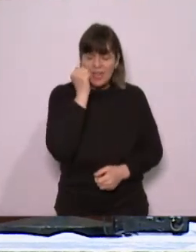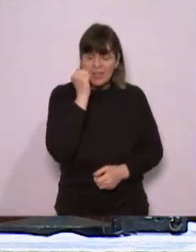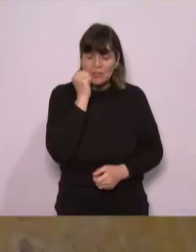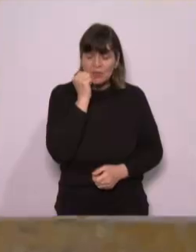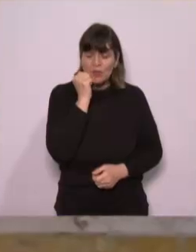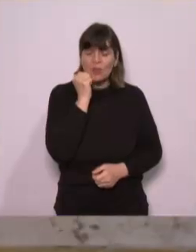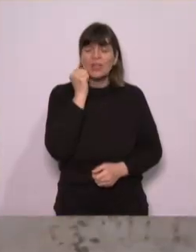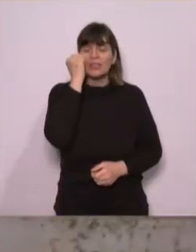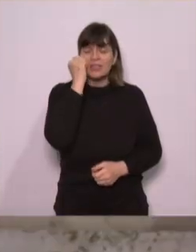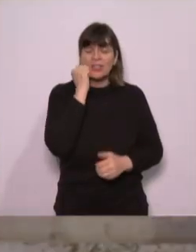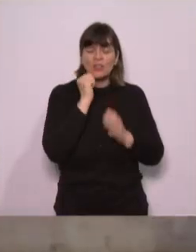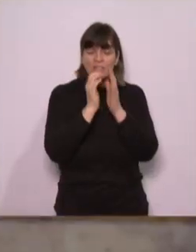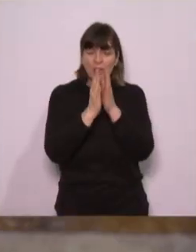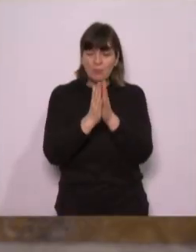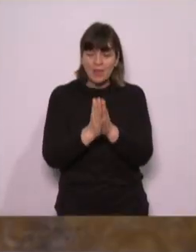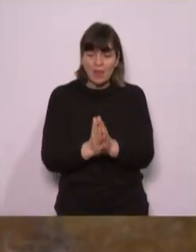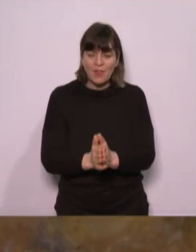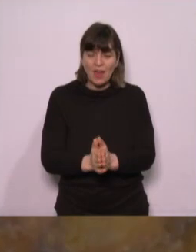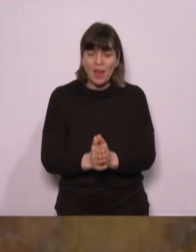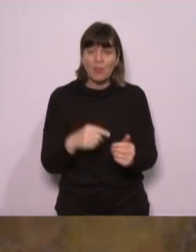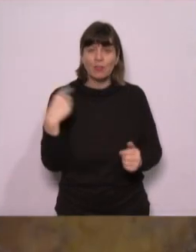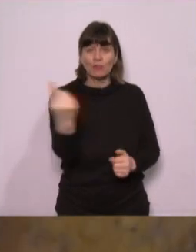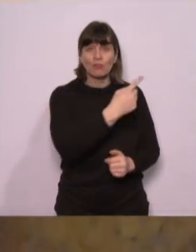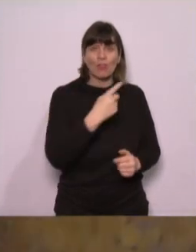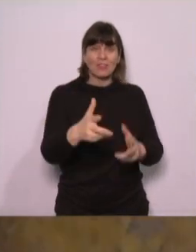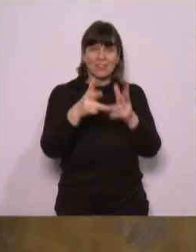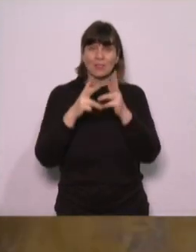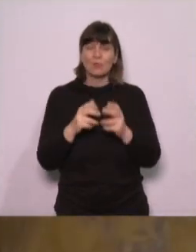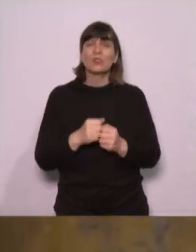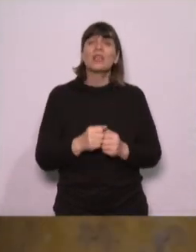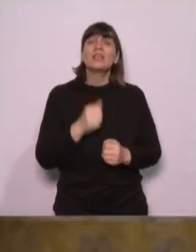Señor, Señor, Señor, ten